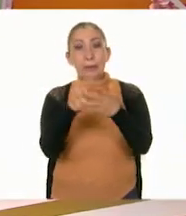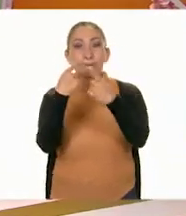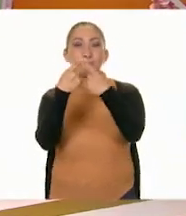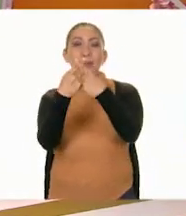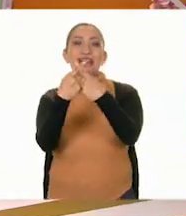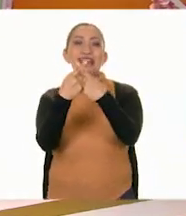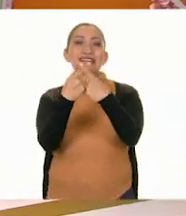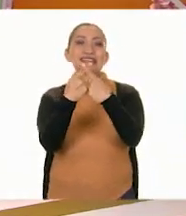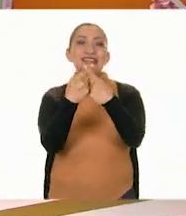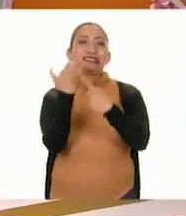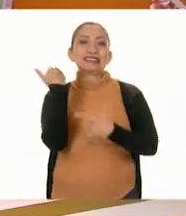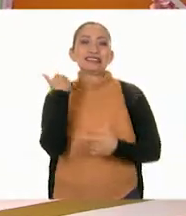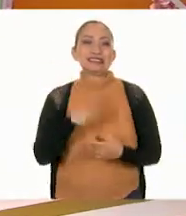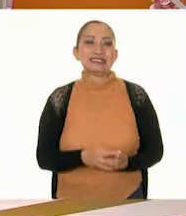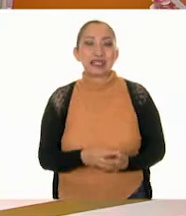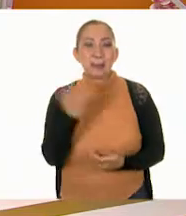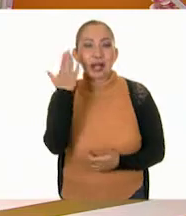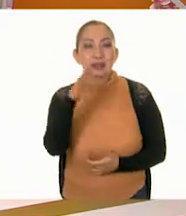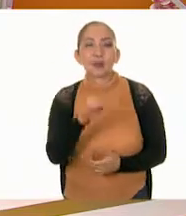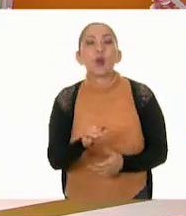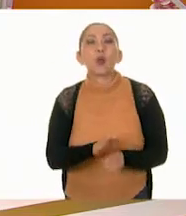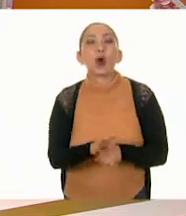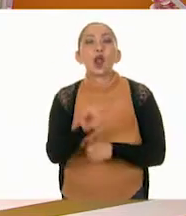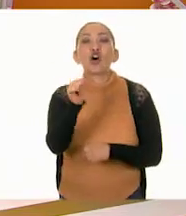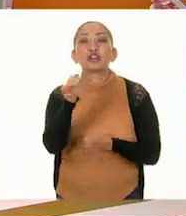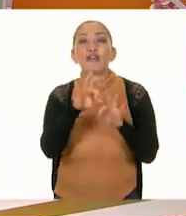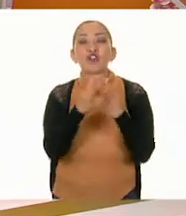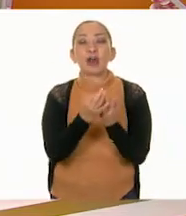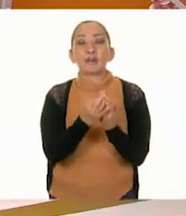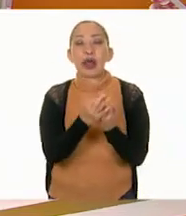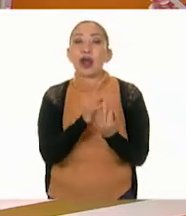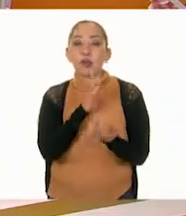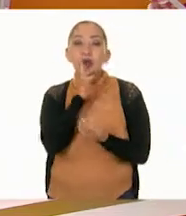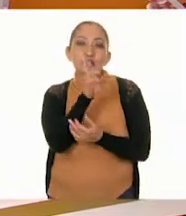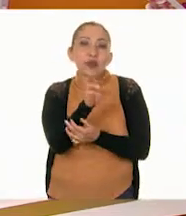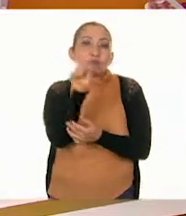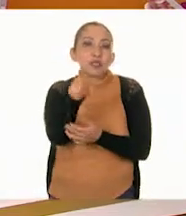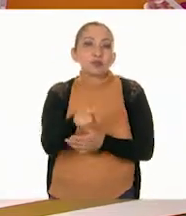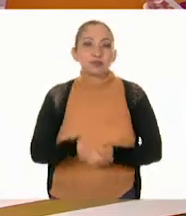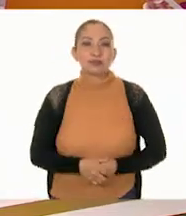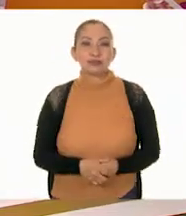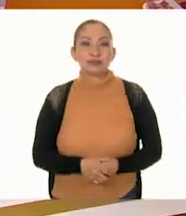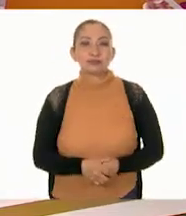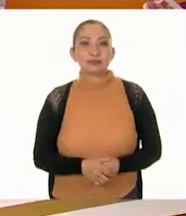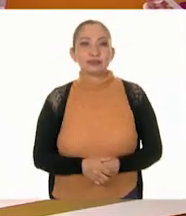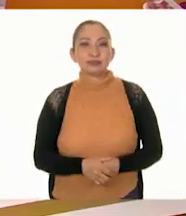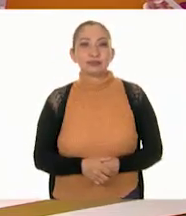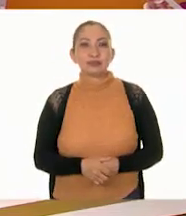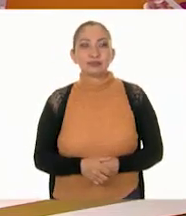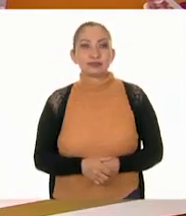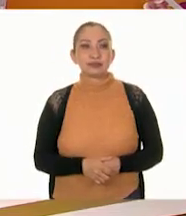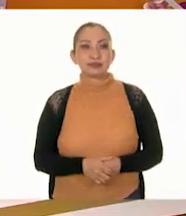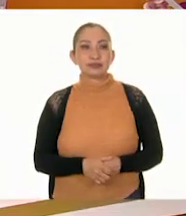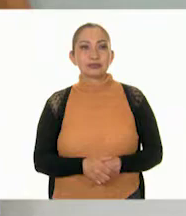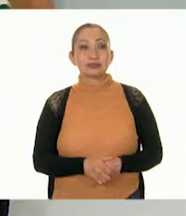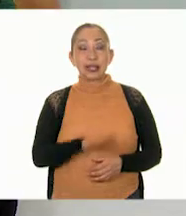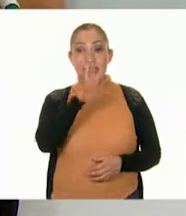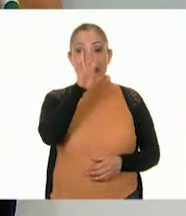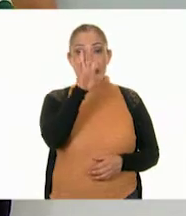multiplicación en el anterior problema. Ah, claro, para que sepamos cuál es la otra forma en la que podríamos llegar a ese resultado. Exacto, sería ir a